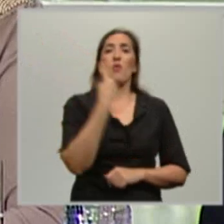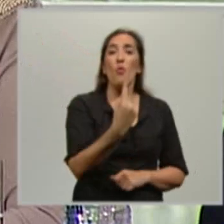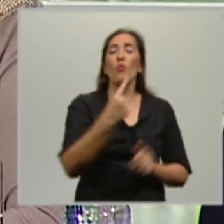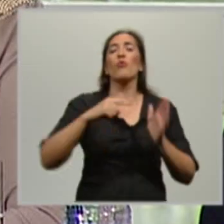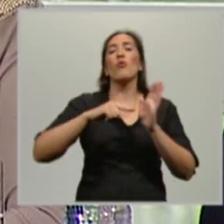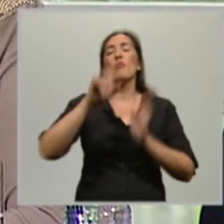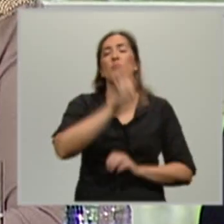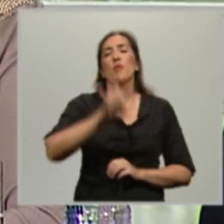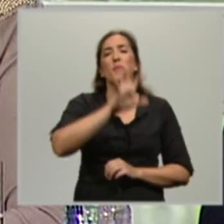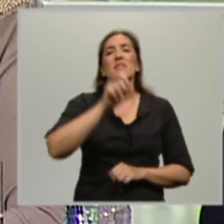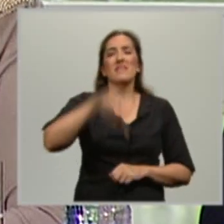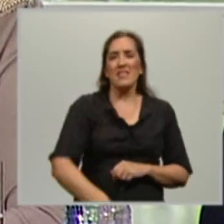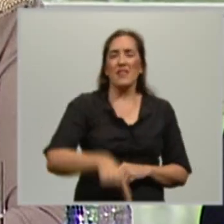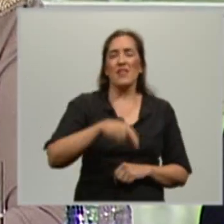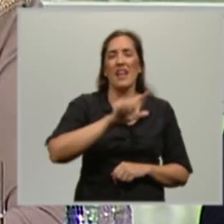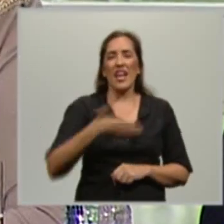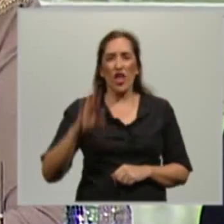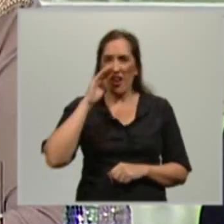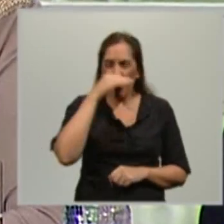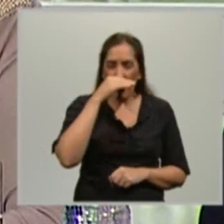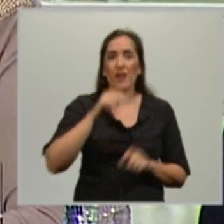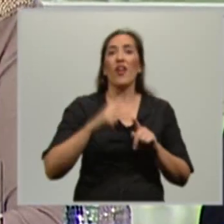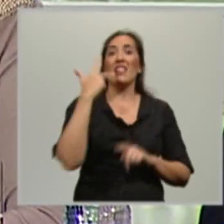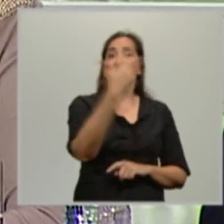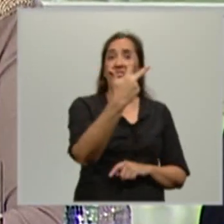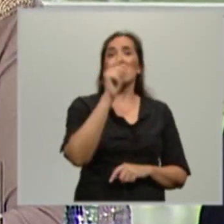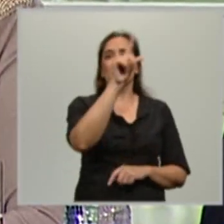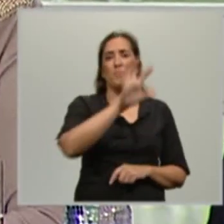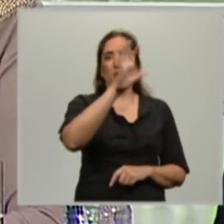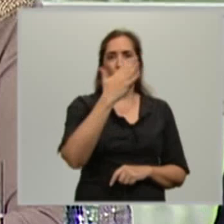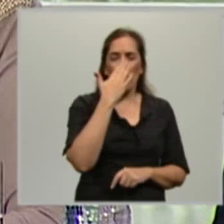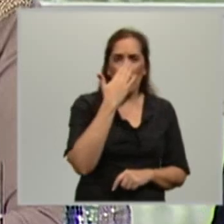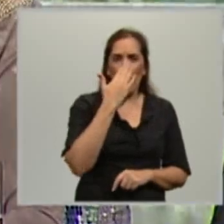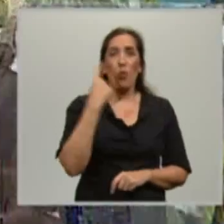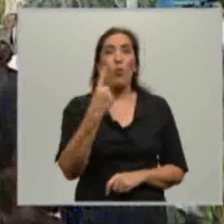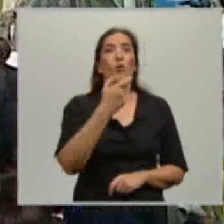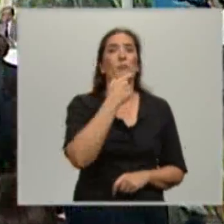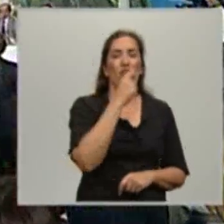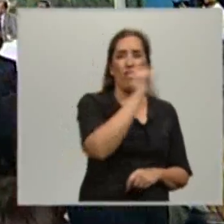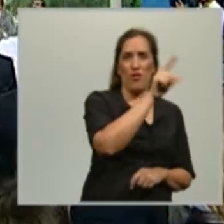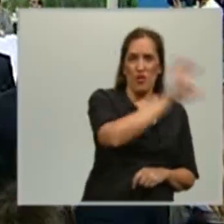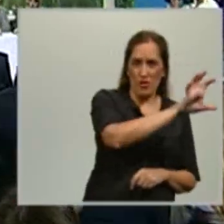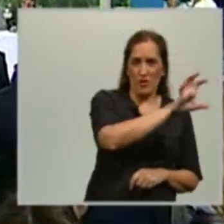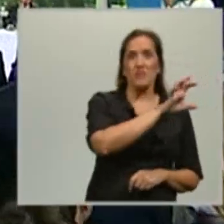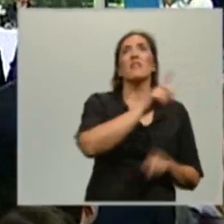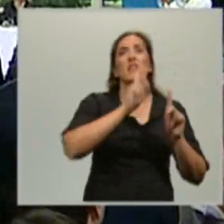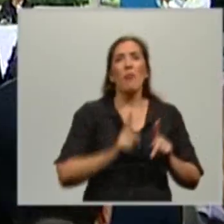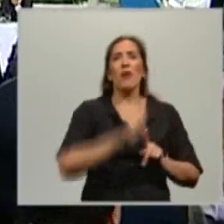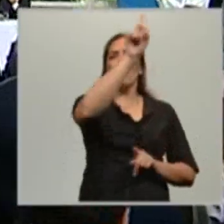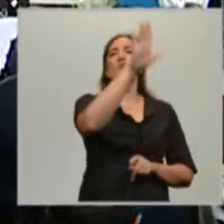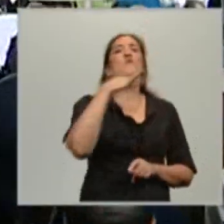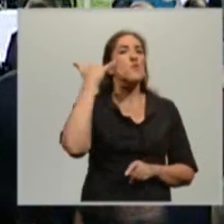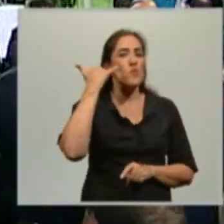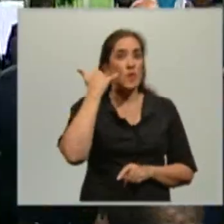la provincia de Río Negro, 3 de la provincia de Córdoba, 1 de Mendoza y otro de Jujuy.